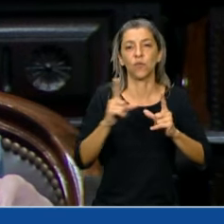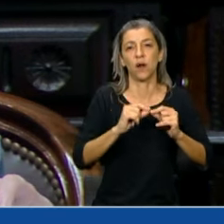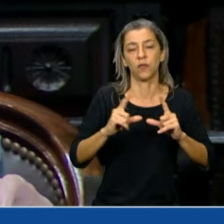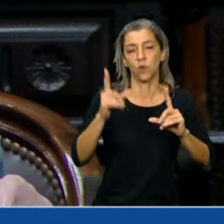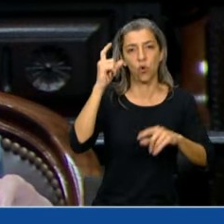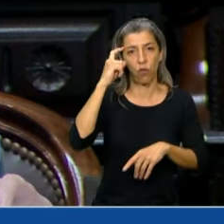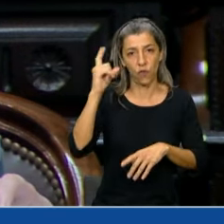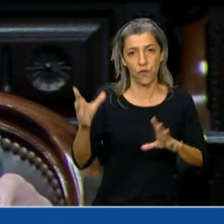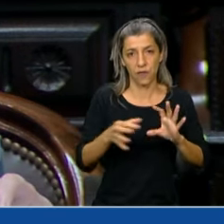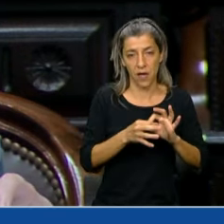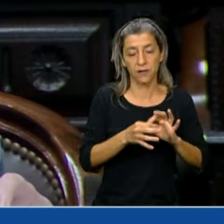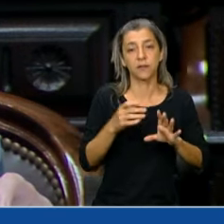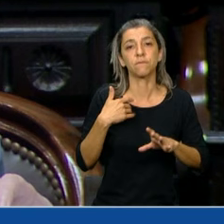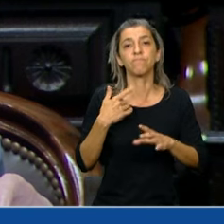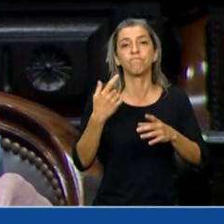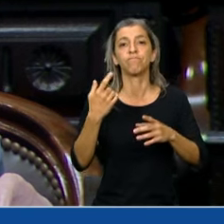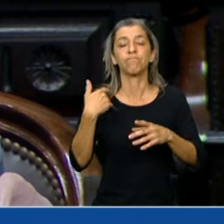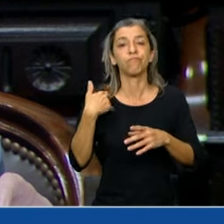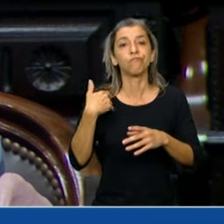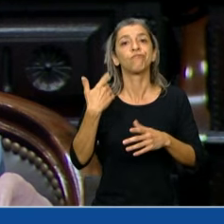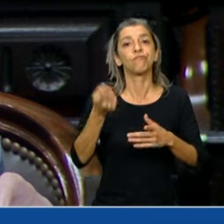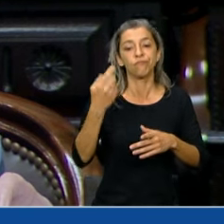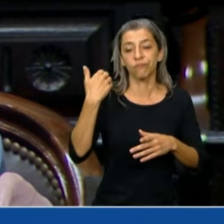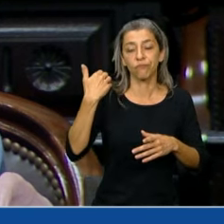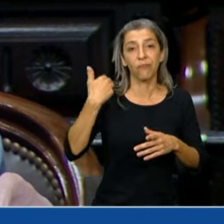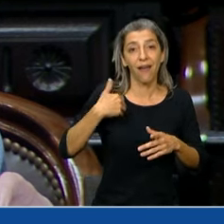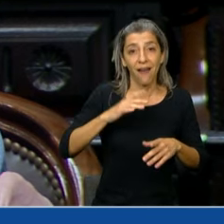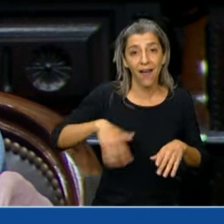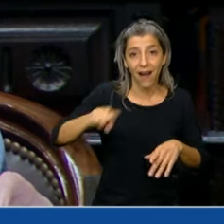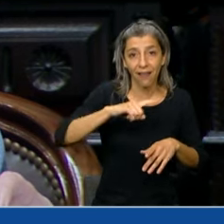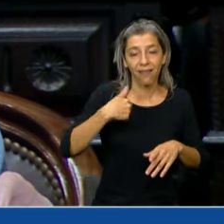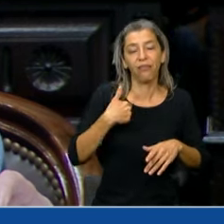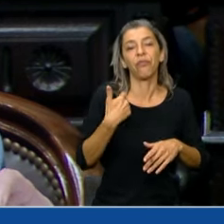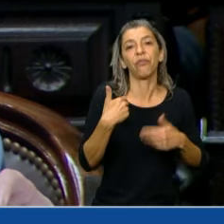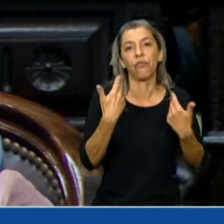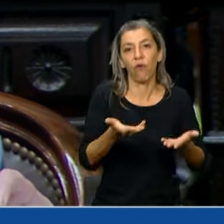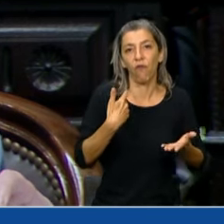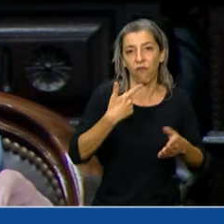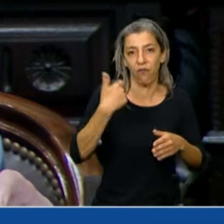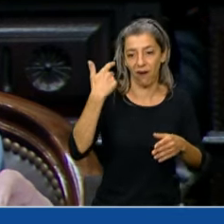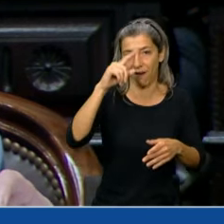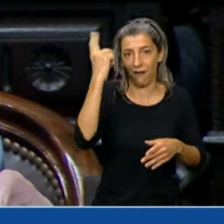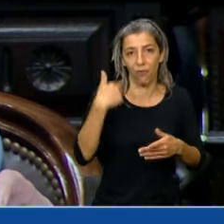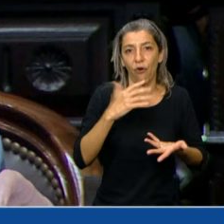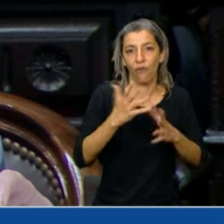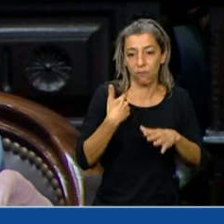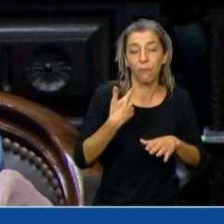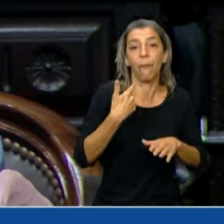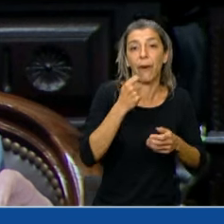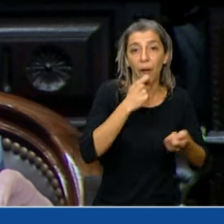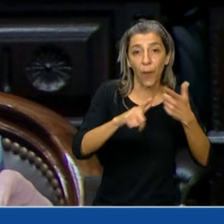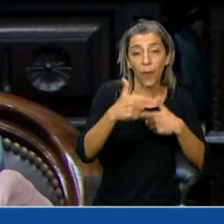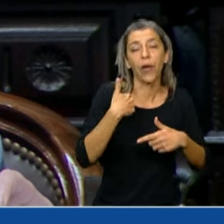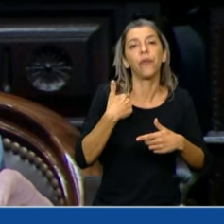por composición del origen externo de la oferta Nacional del calzado Dentro de este régimen a la sumatoria del universo total de